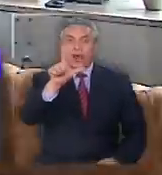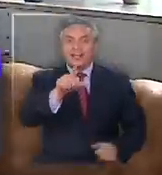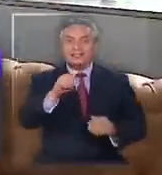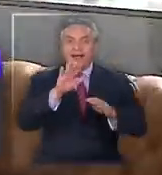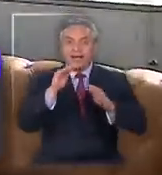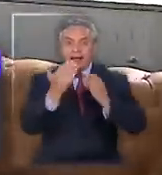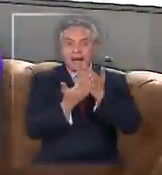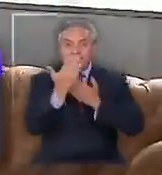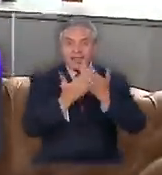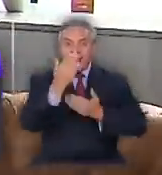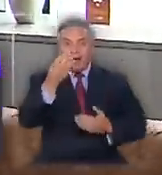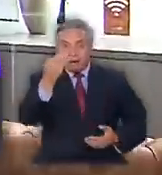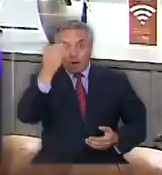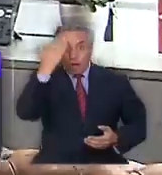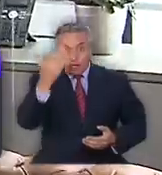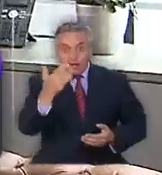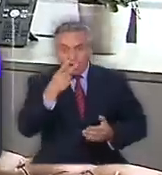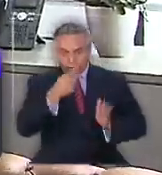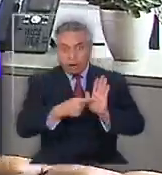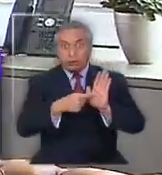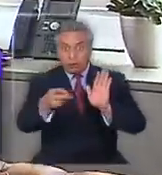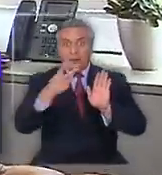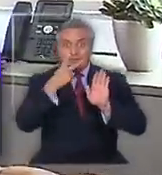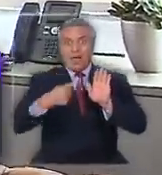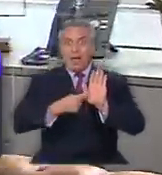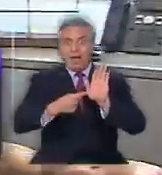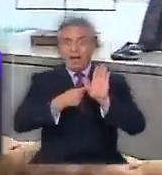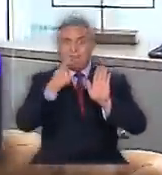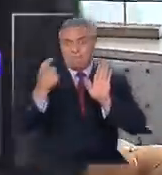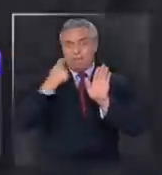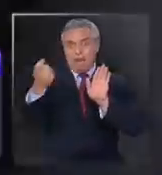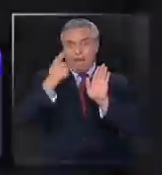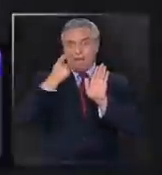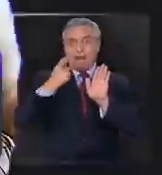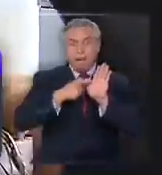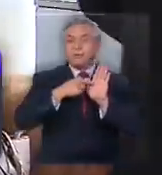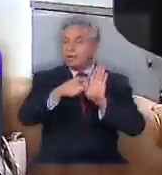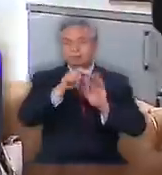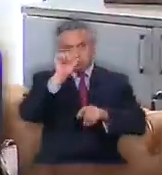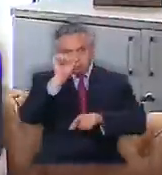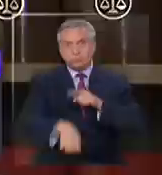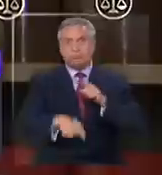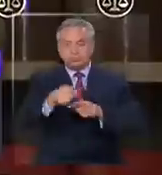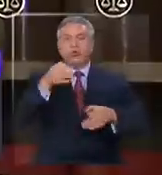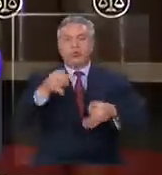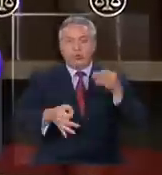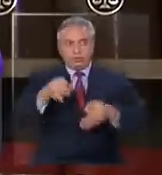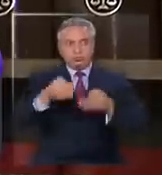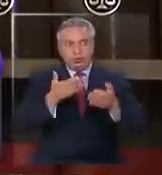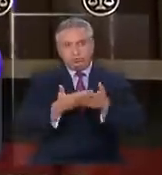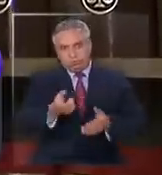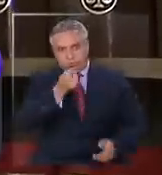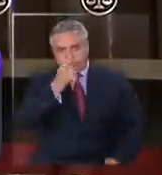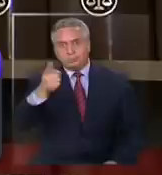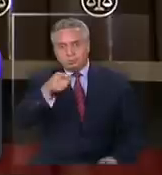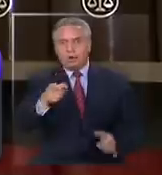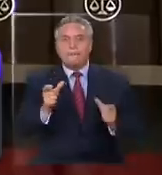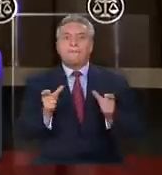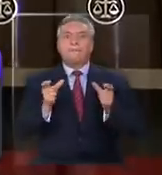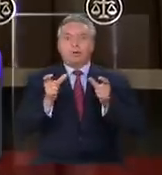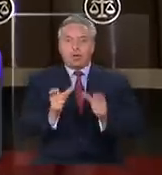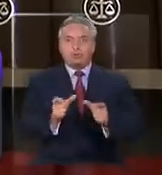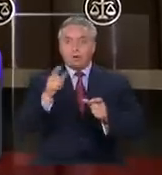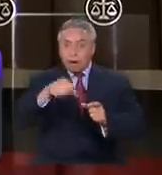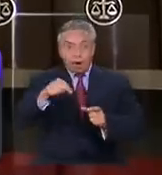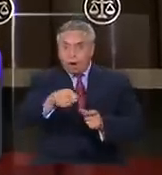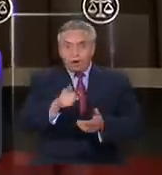Días. Se le ofreció ayuda legal y ella aceptó. Ella necesita también de una custodia y protección de parte del sistema que hoy día lamentablemente